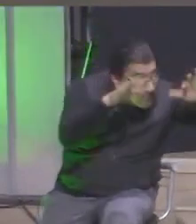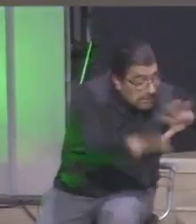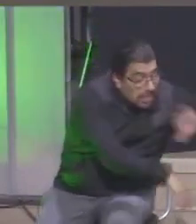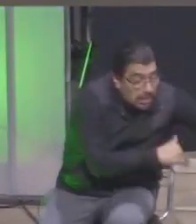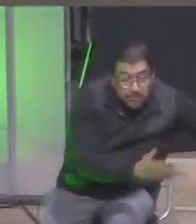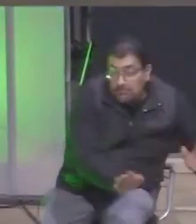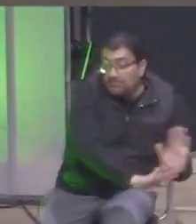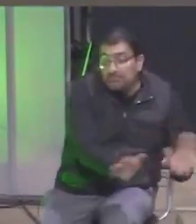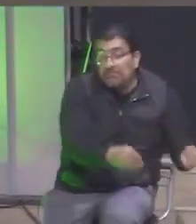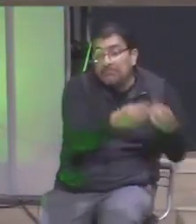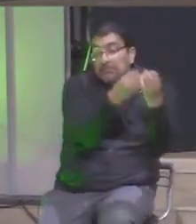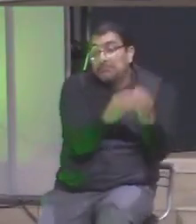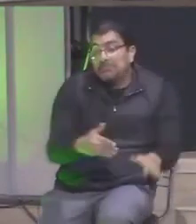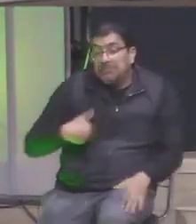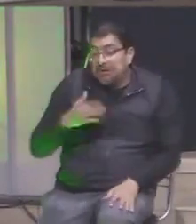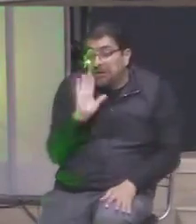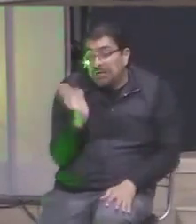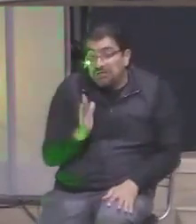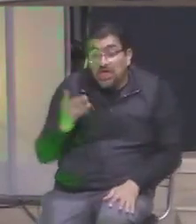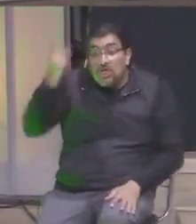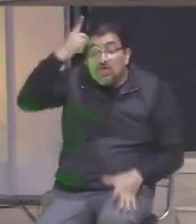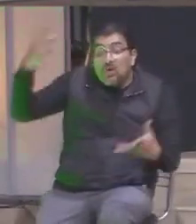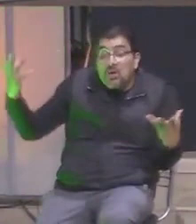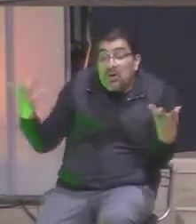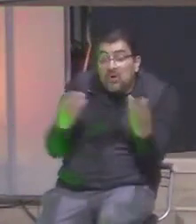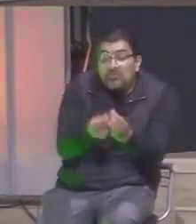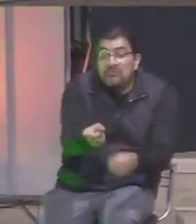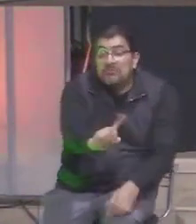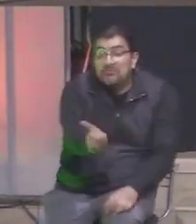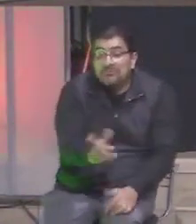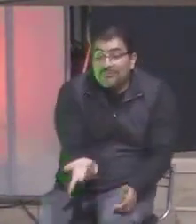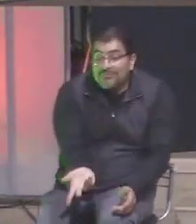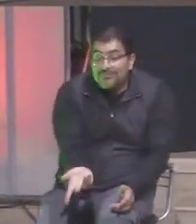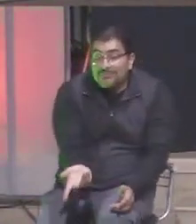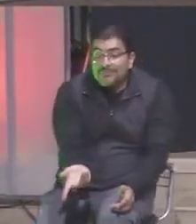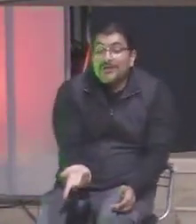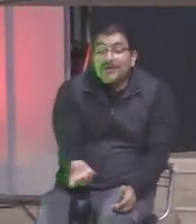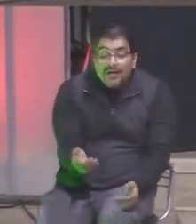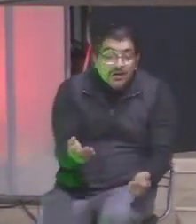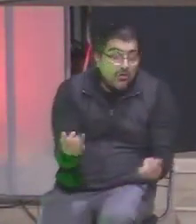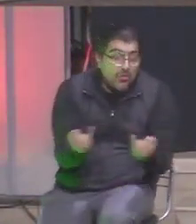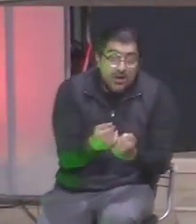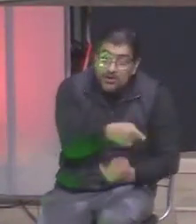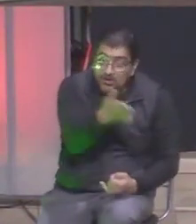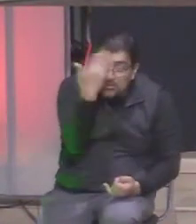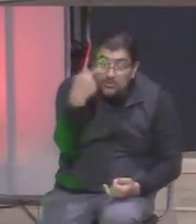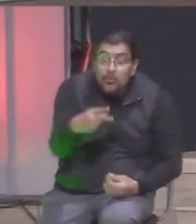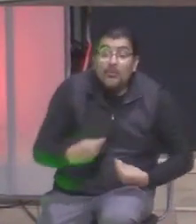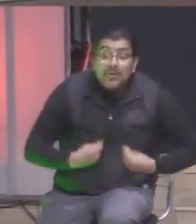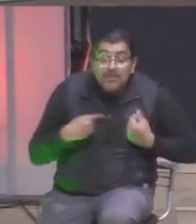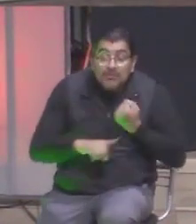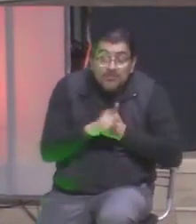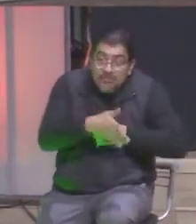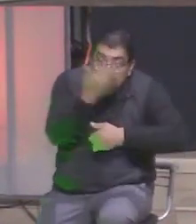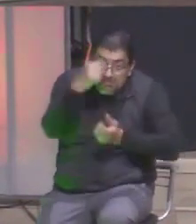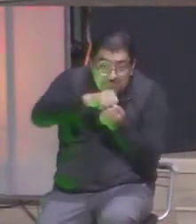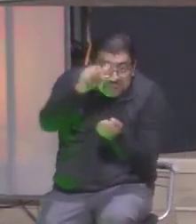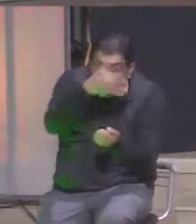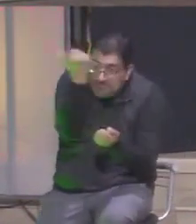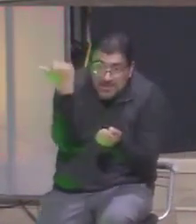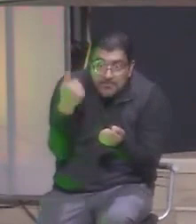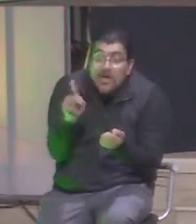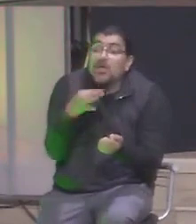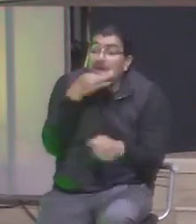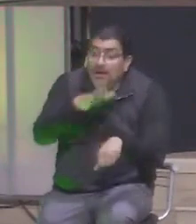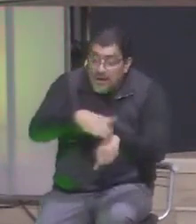Milagro porque la imagen de Dios no estaba ahí mi querido amigo yo no sé lo que estés viviendo el día de hoy lo único que te